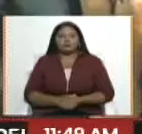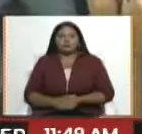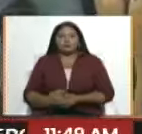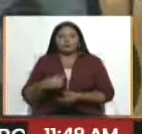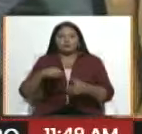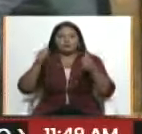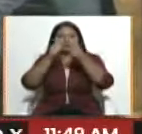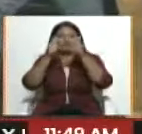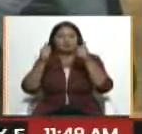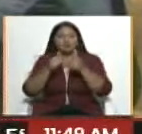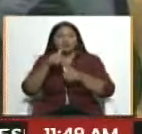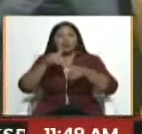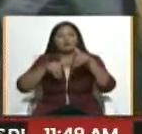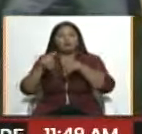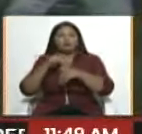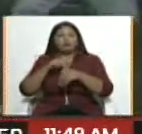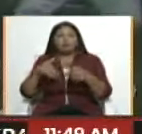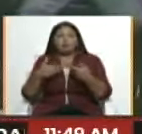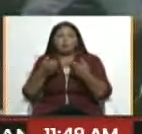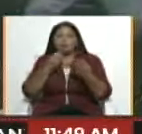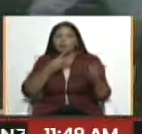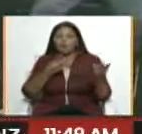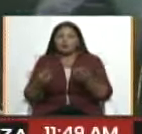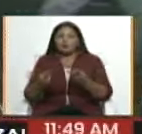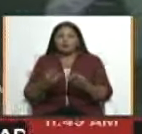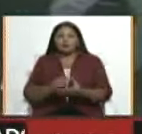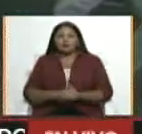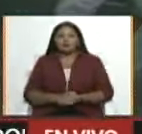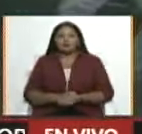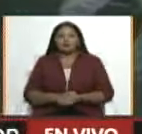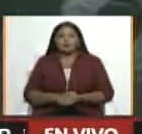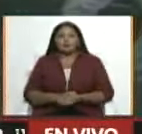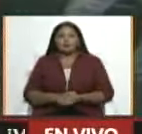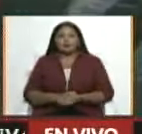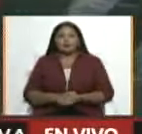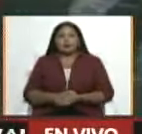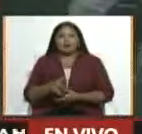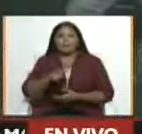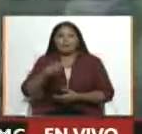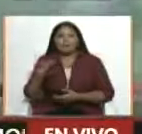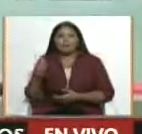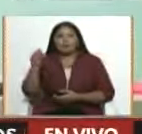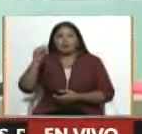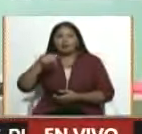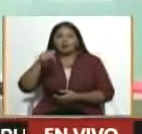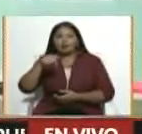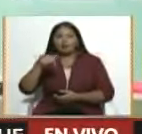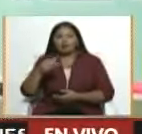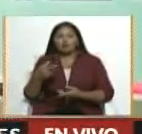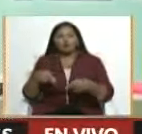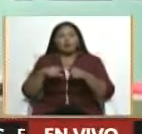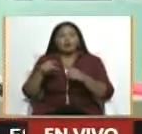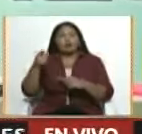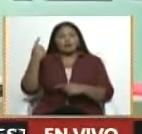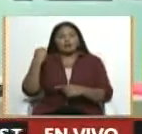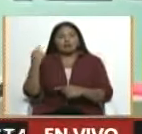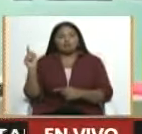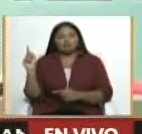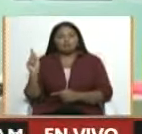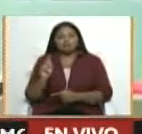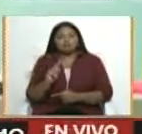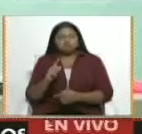sistema electoral y le damos la bienvenida a los candidatos que hoy, igual que ayer, se han venido